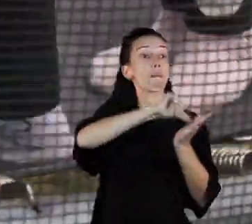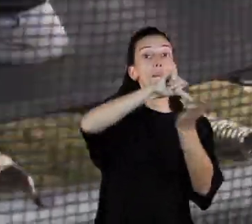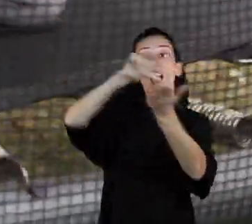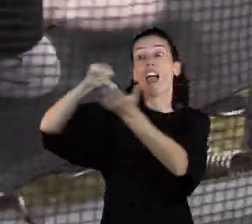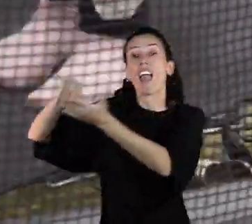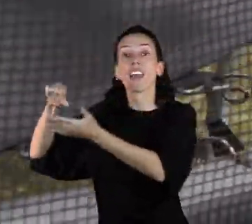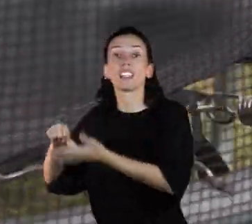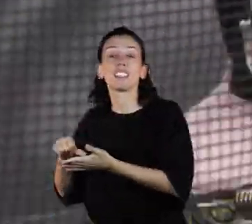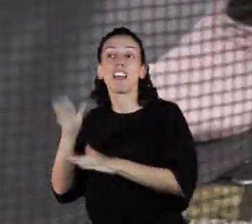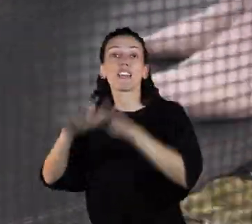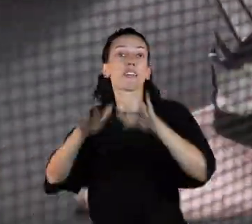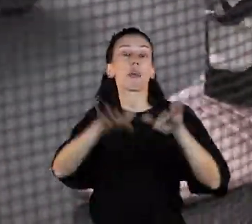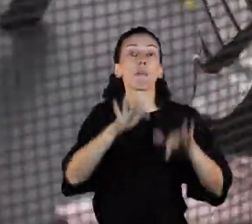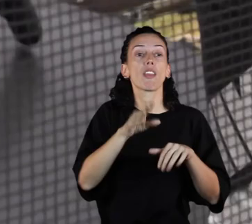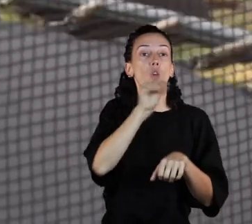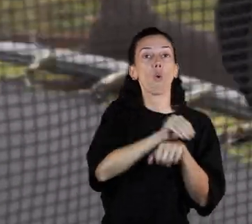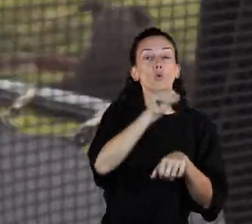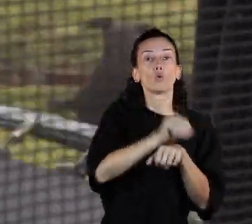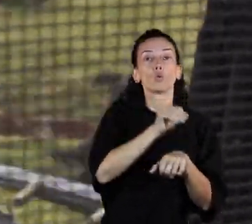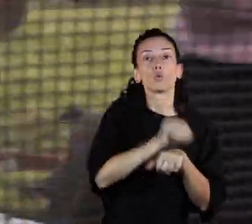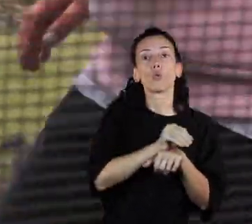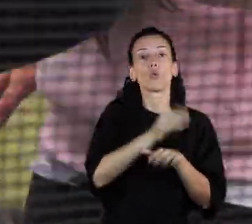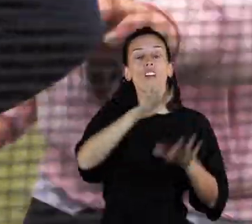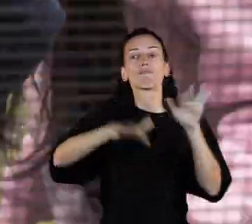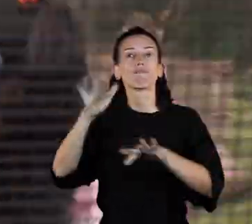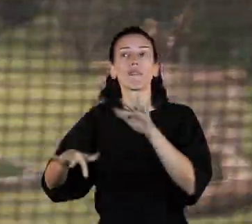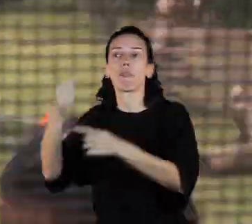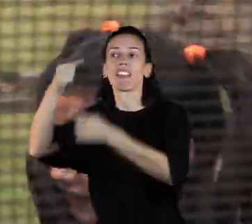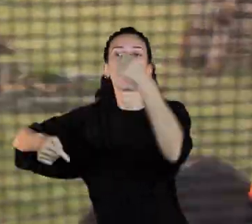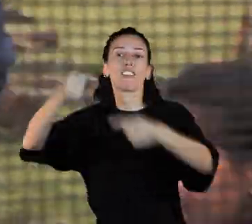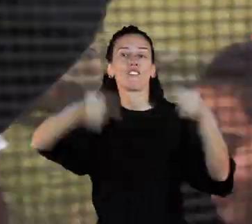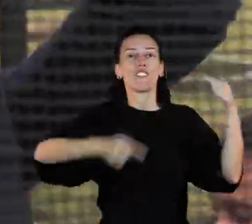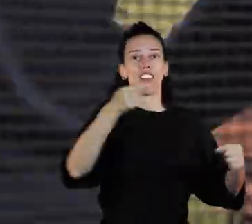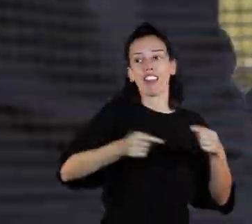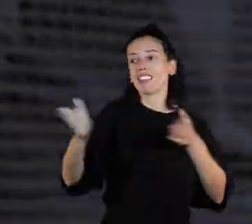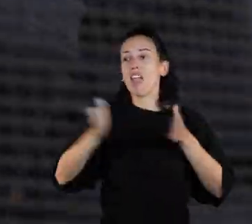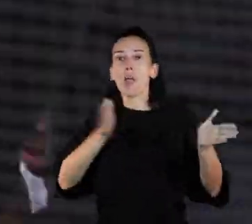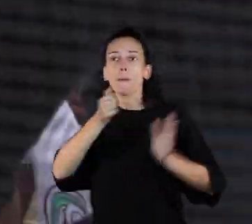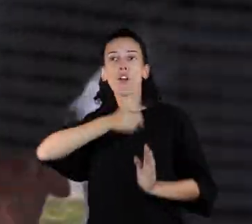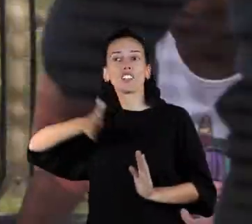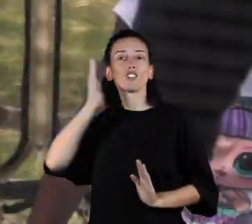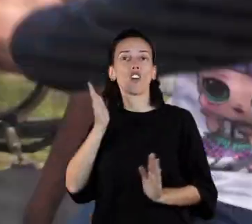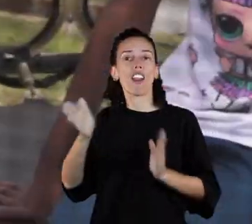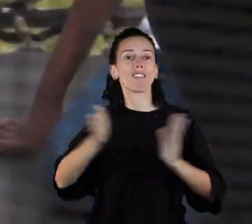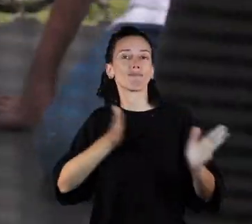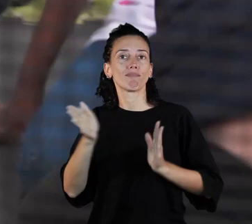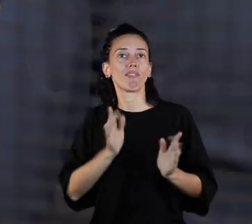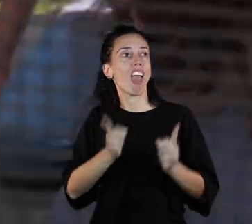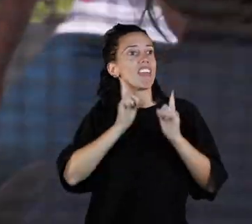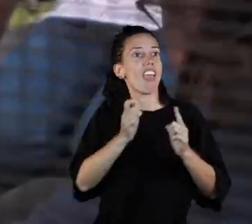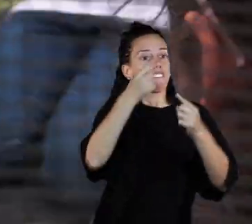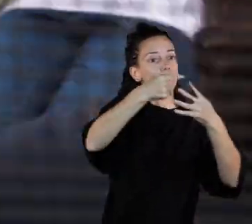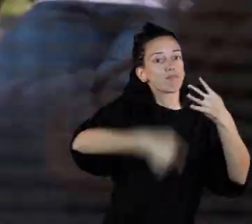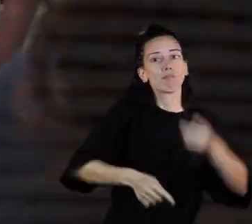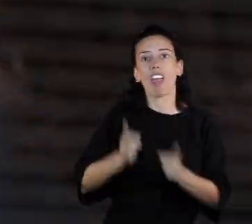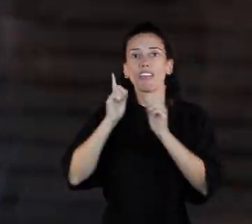aprendido, es que dependiendo del país en el que estamos y de la época histórica en la que vivimos, se esperan distintas cosas